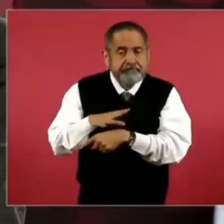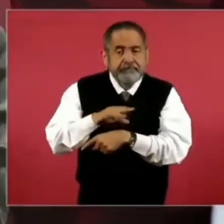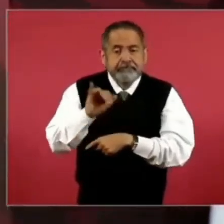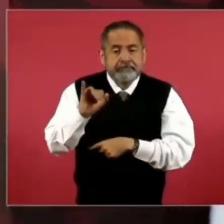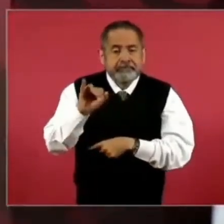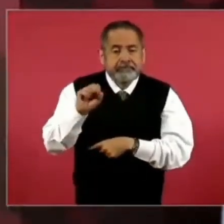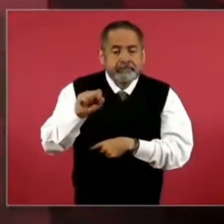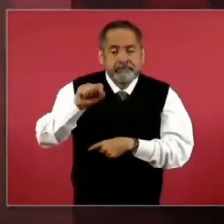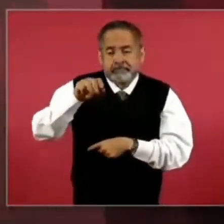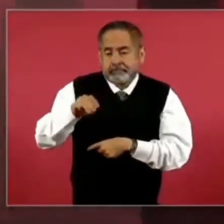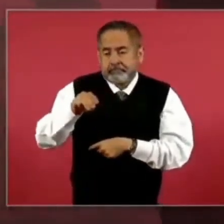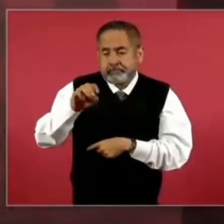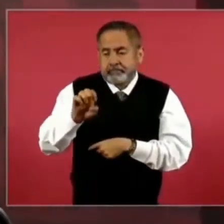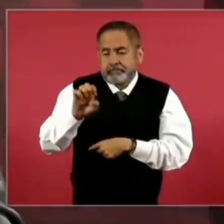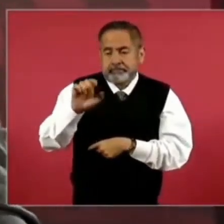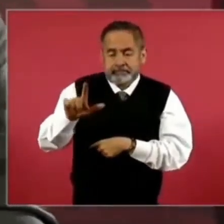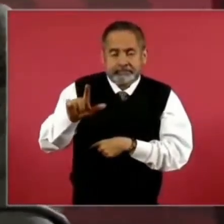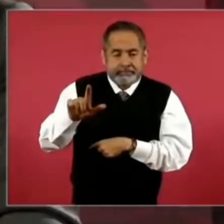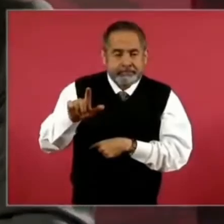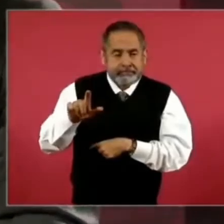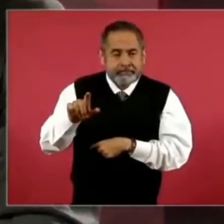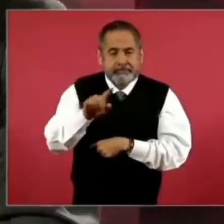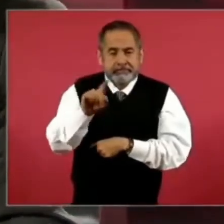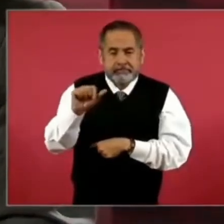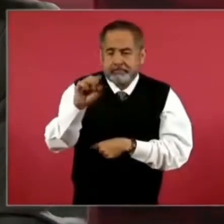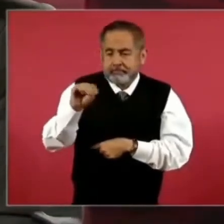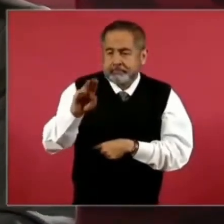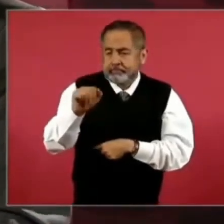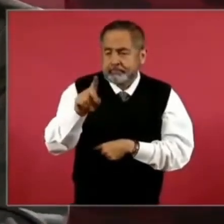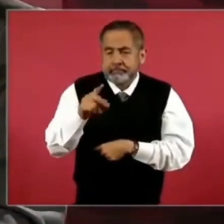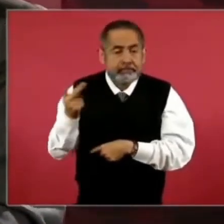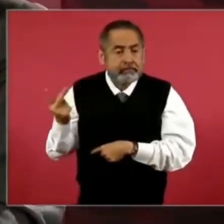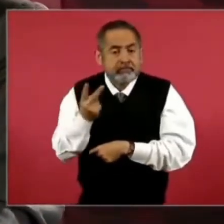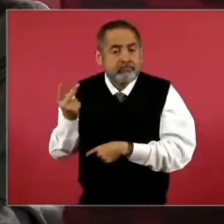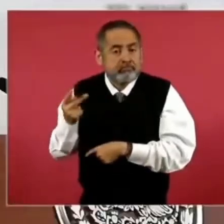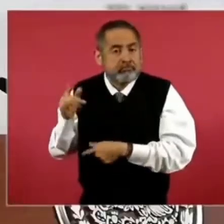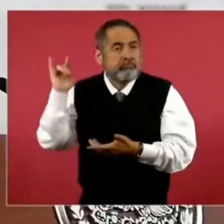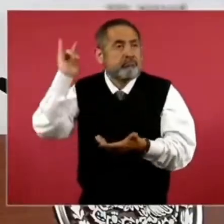iba también el señor Zambada.